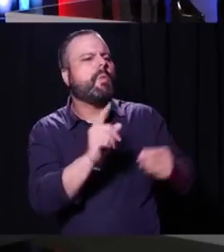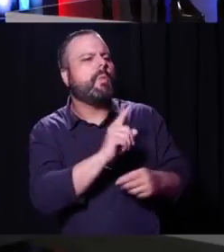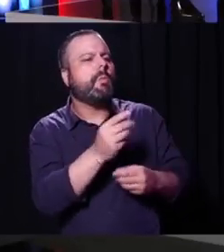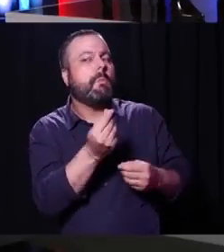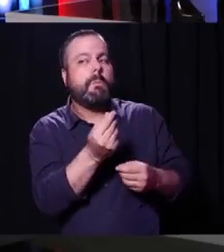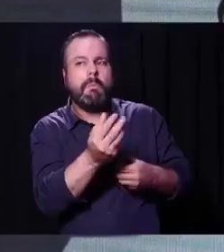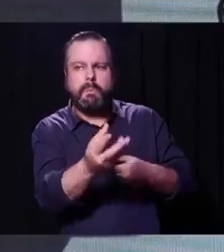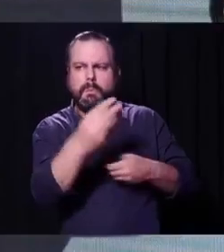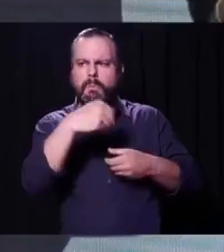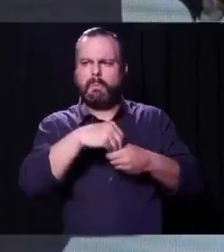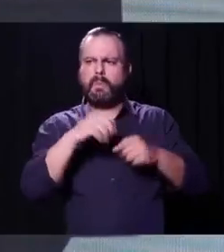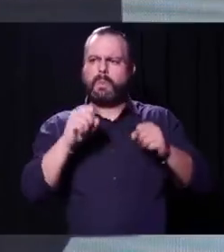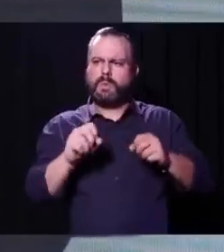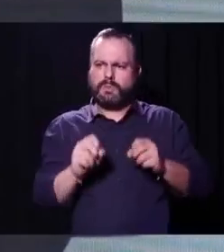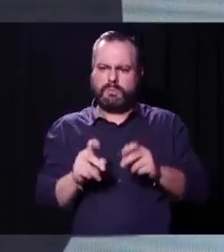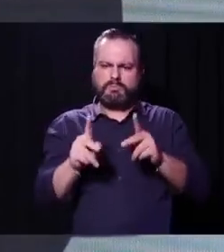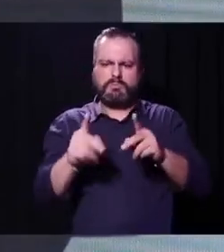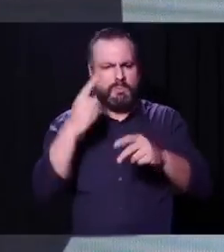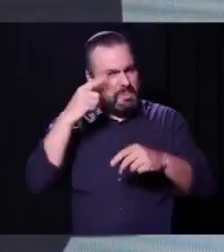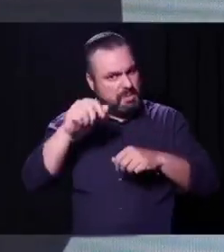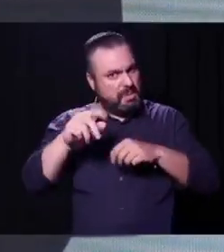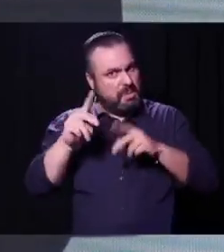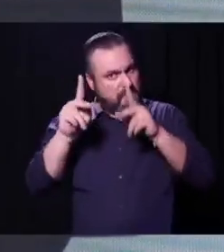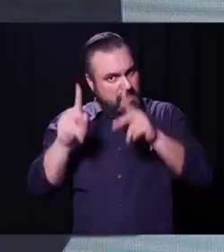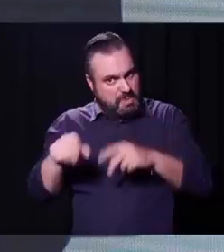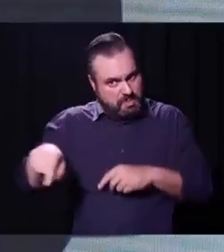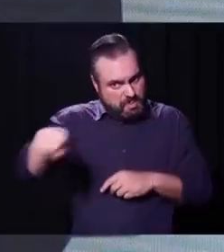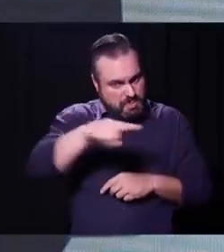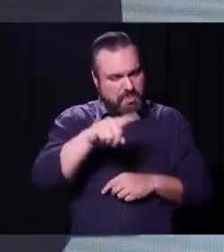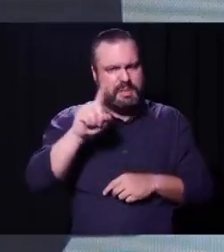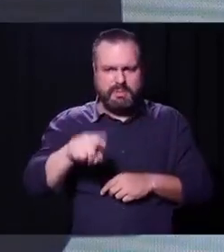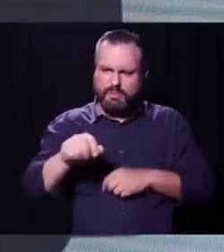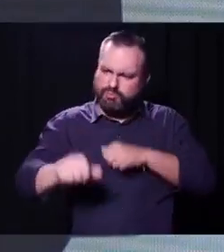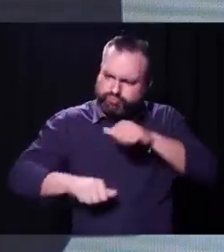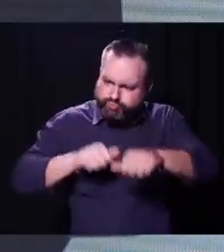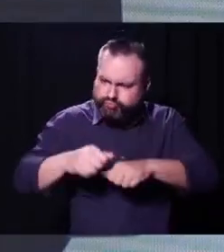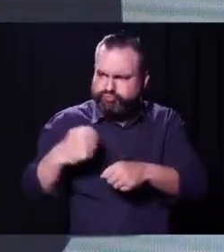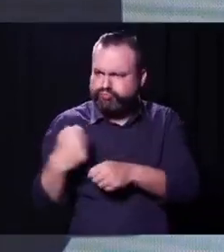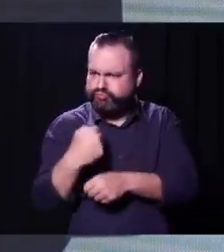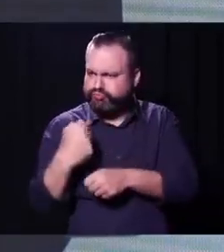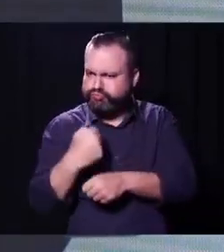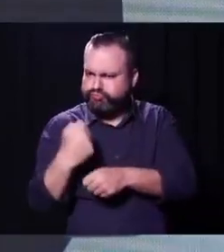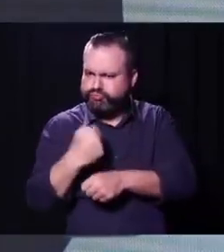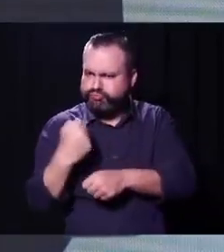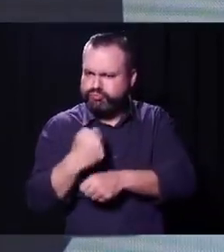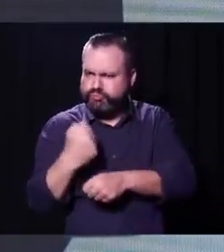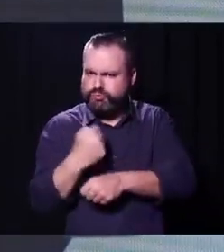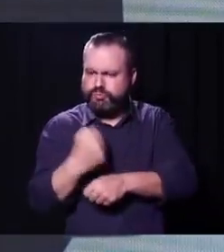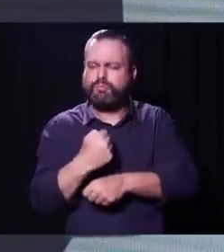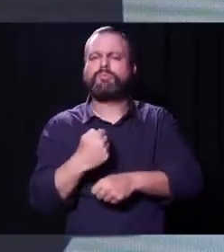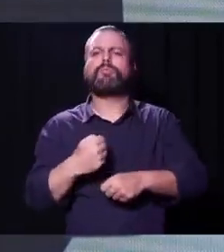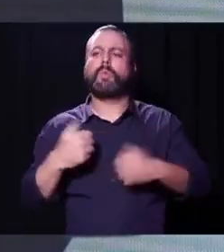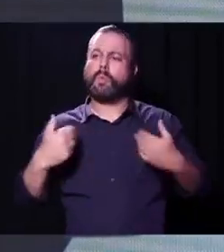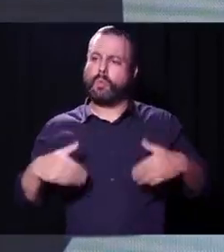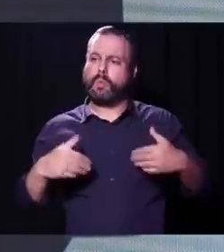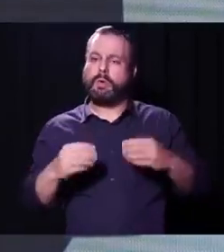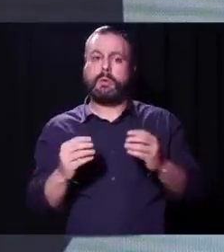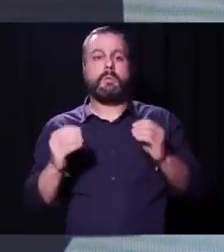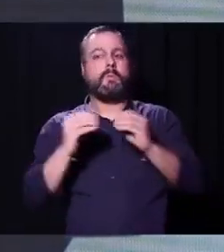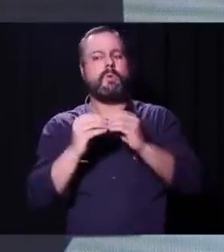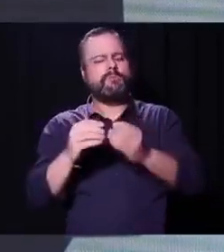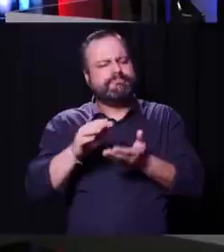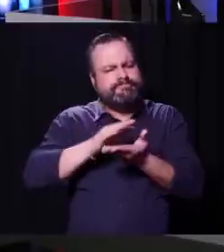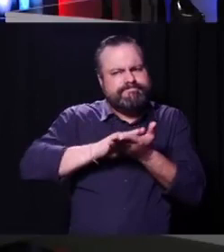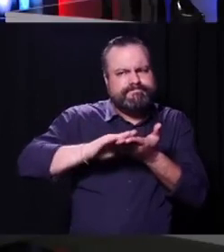que le ha dado el esfuerzo al país en su desarrollo, no puede ser que ese hilo se corte por el lado más delgado. O sea, que